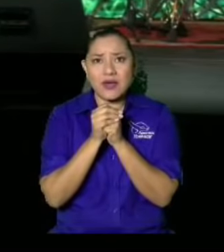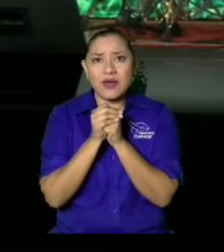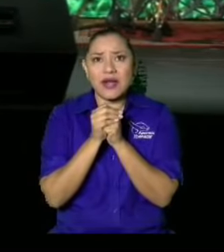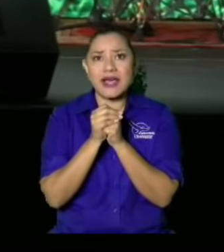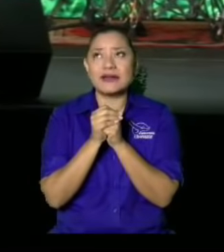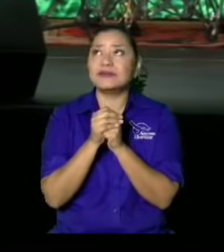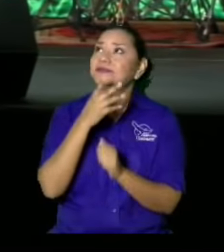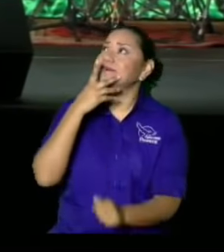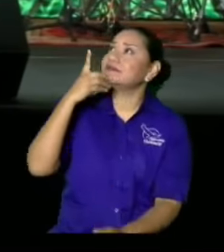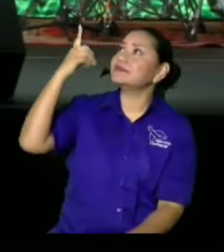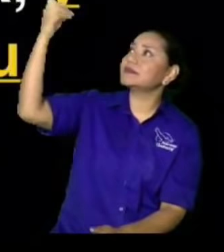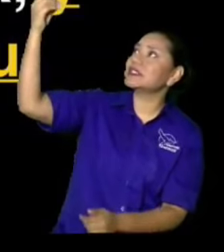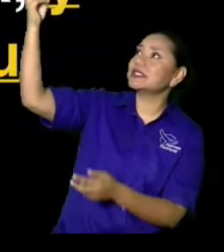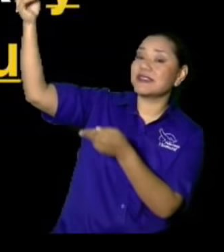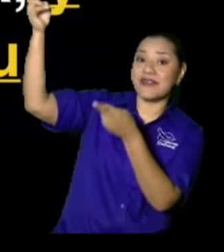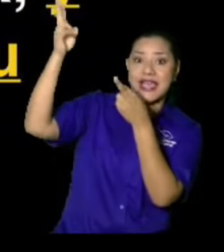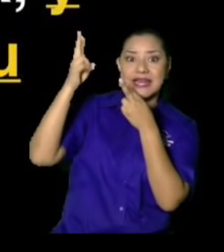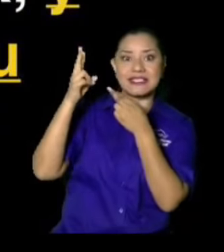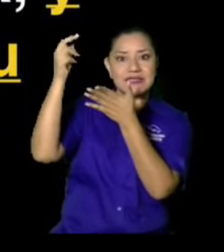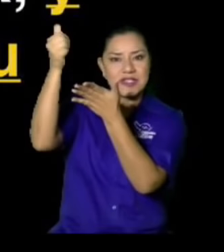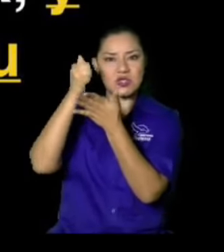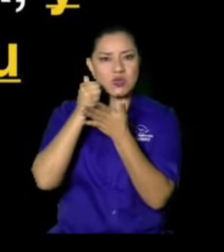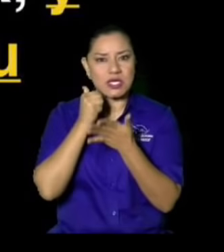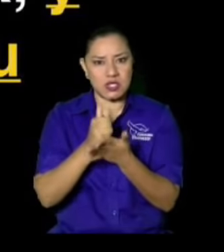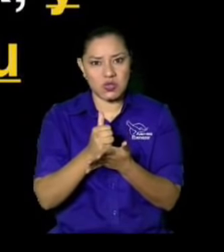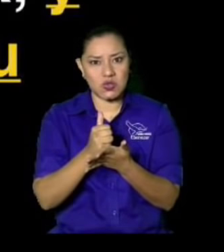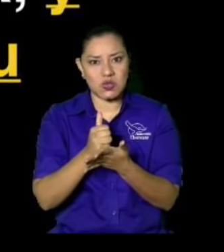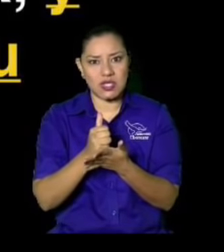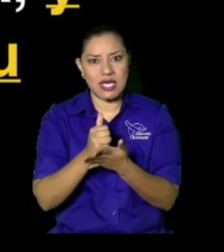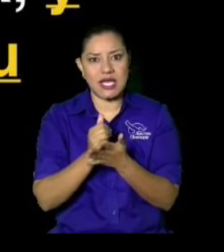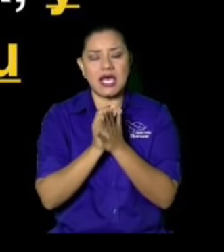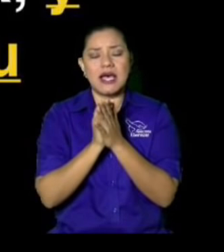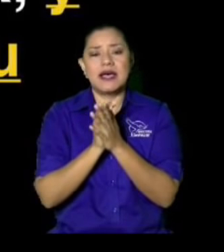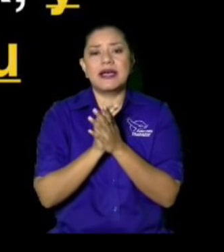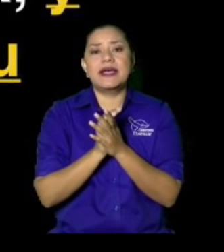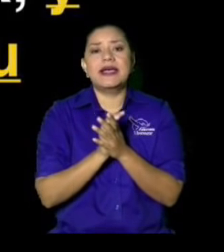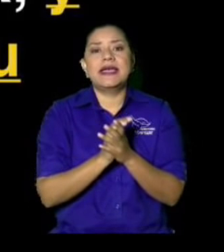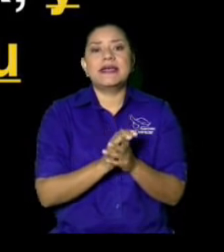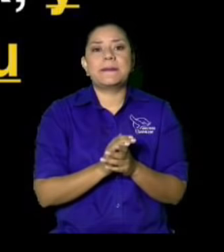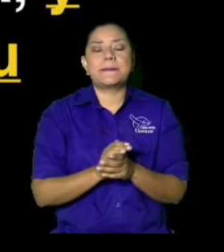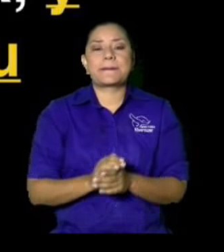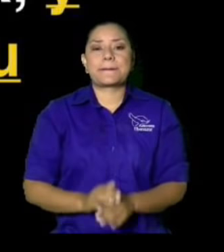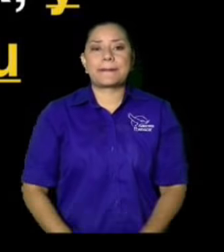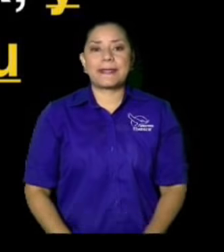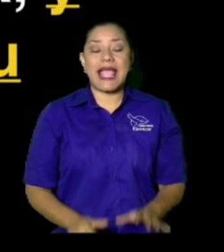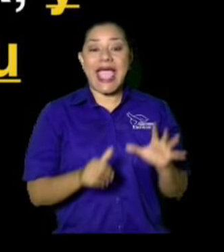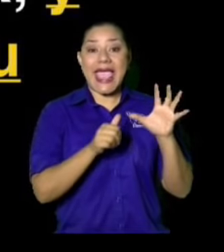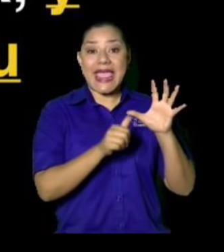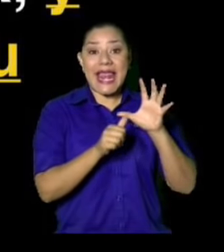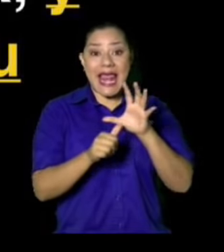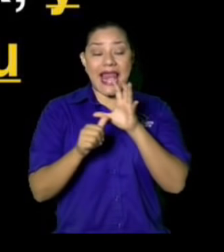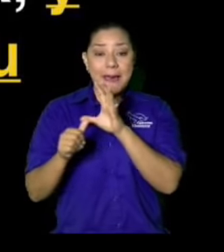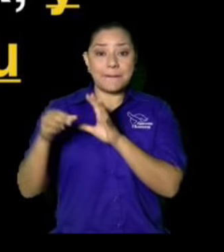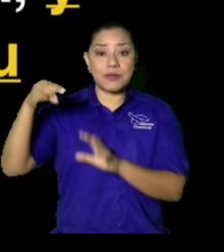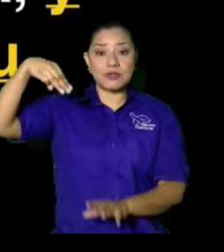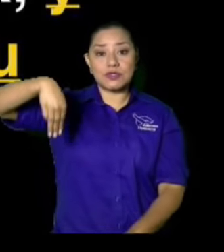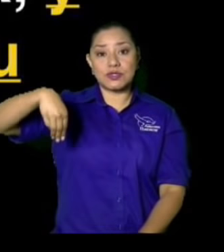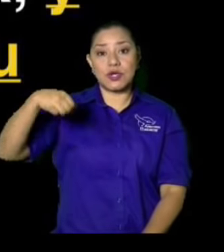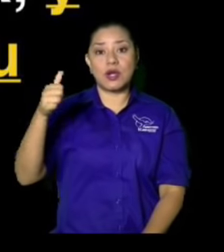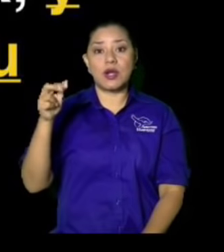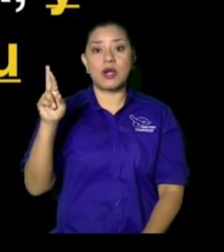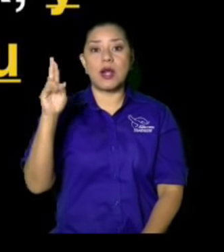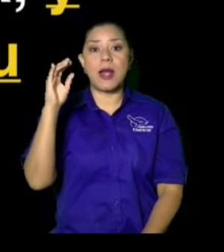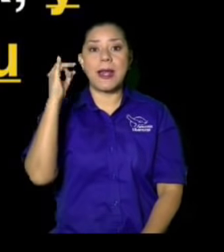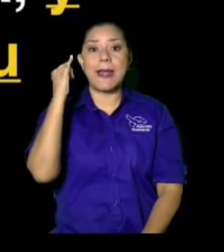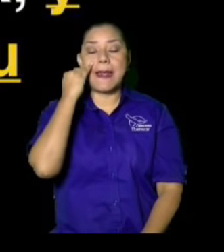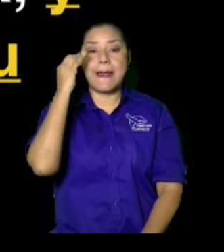su favor. Nos hablaron el apóstol, hermano, el apóstol Marito Rivera, nos habló mucho